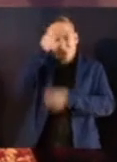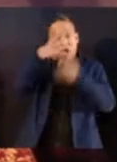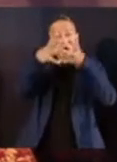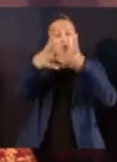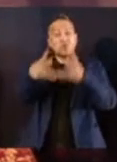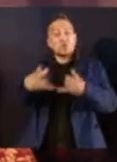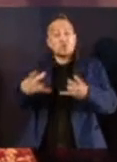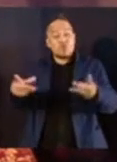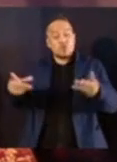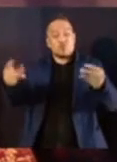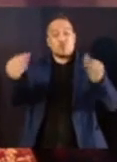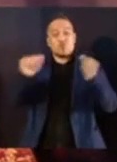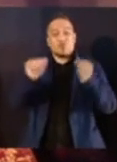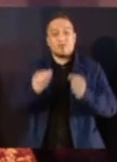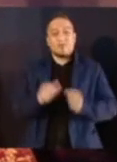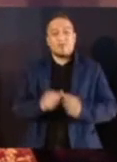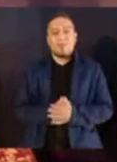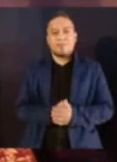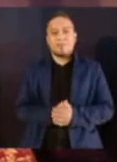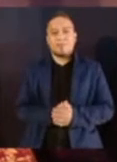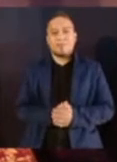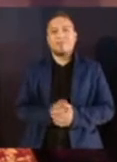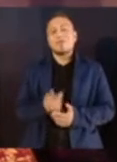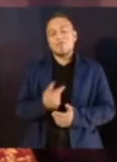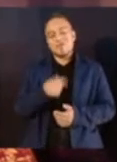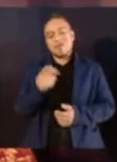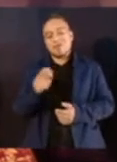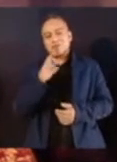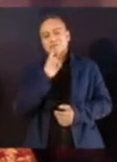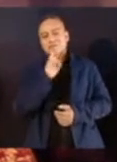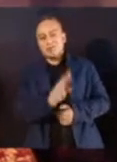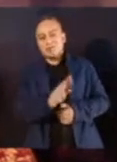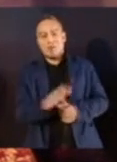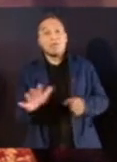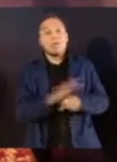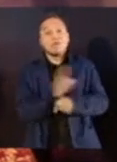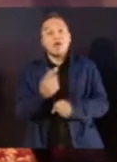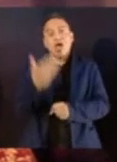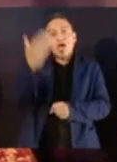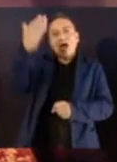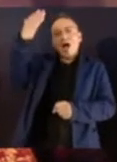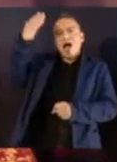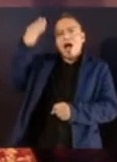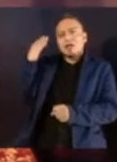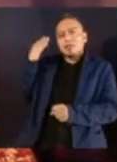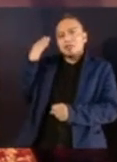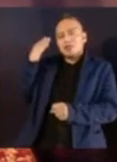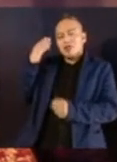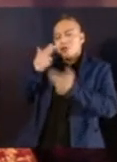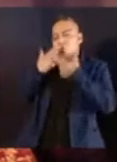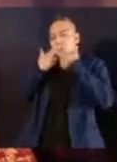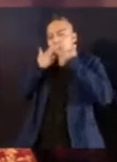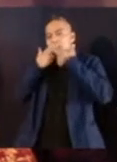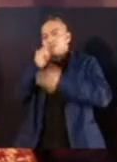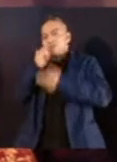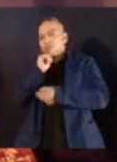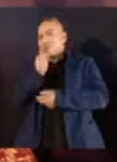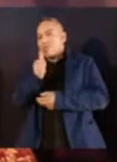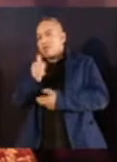respuesta a por qué no se había tomado conciencia tan clara de la preservación de estas